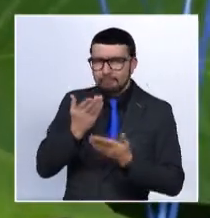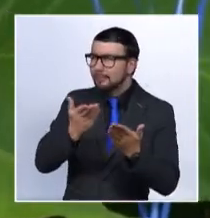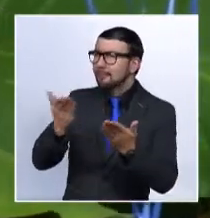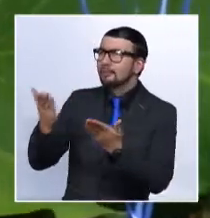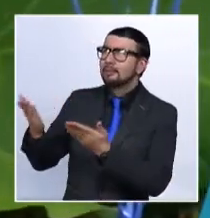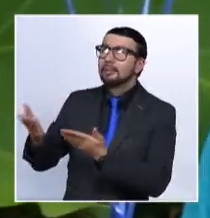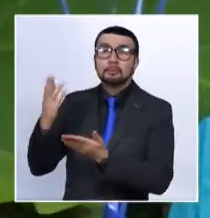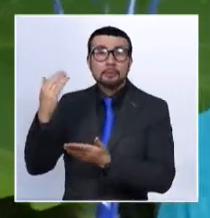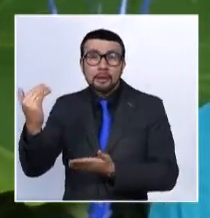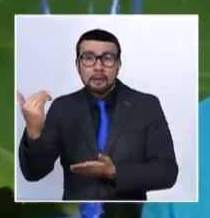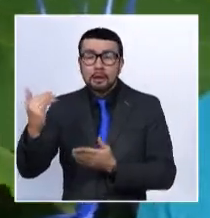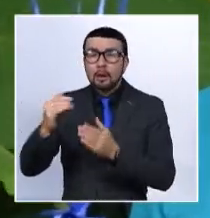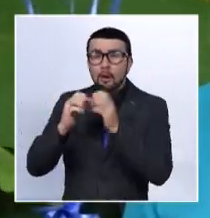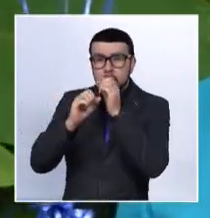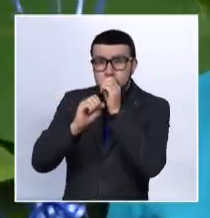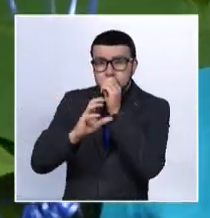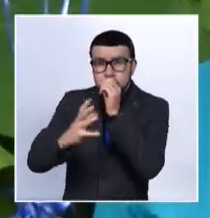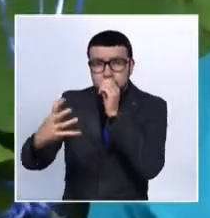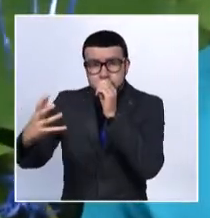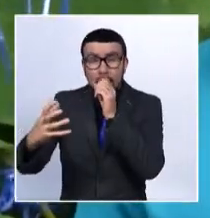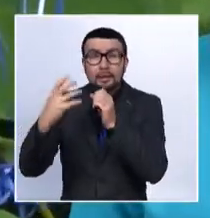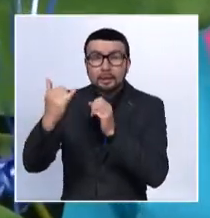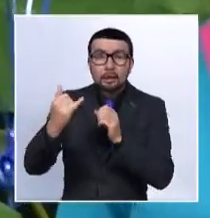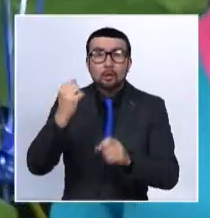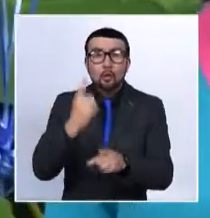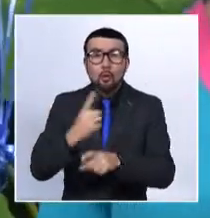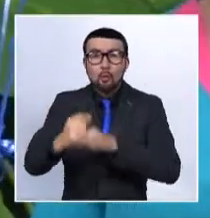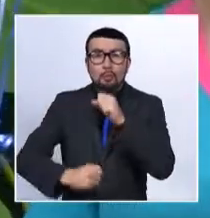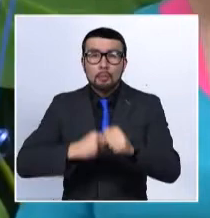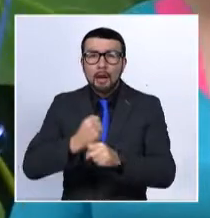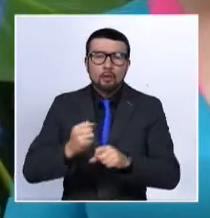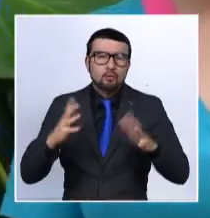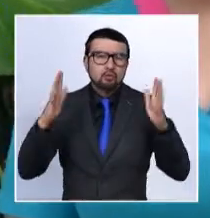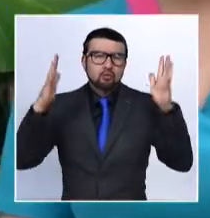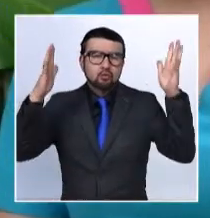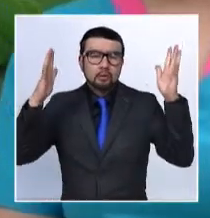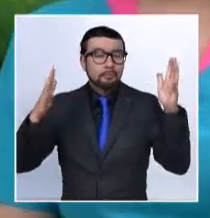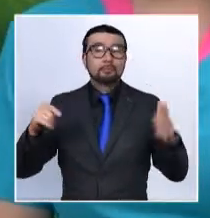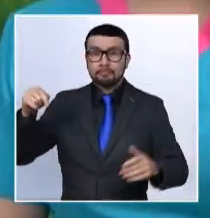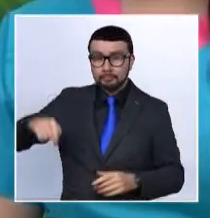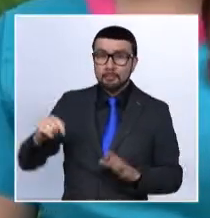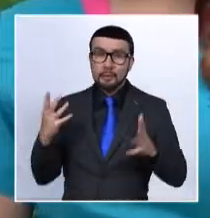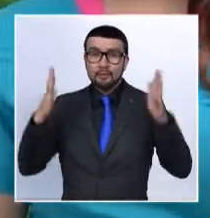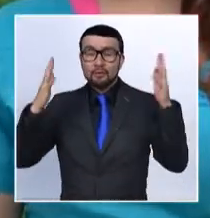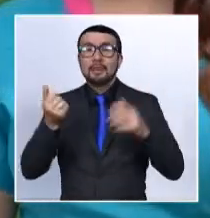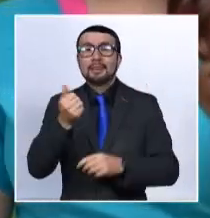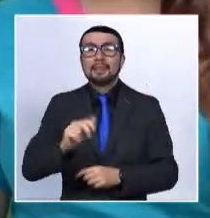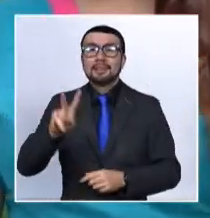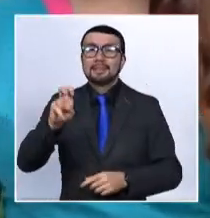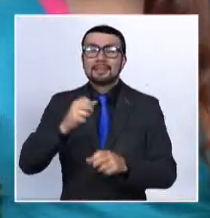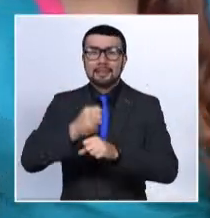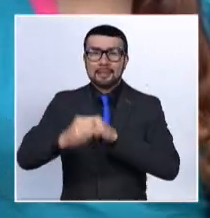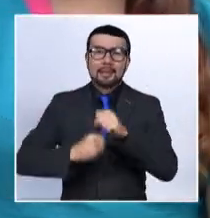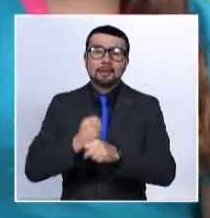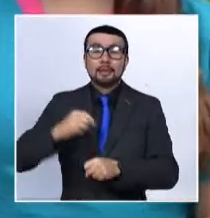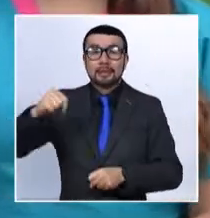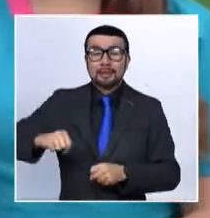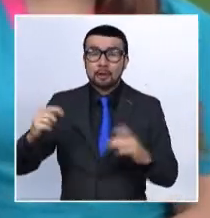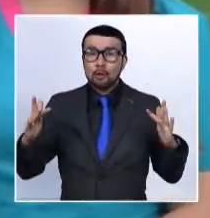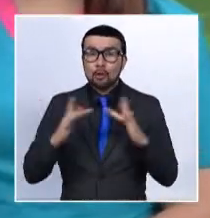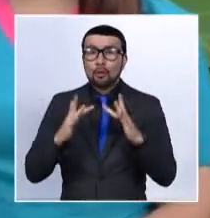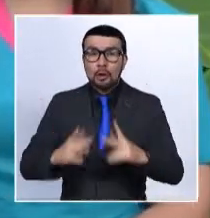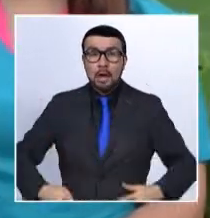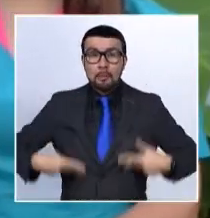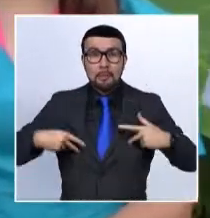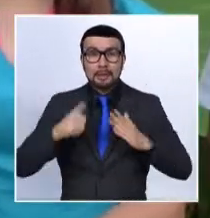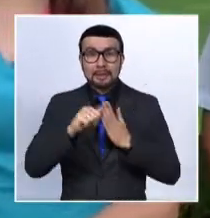de cumpleaños, porque hicimos la celebración de nuestros 17 años de Conexión Vital en Manizales y hoy estamos